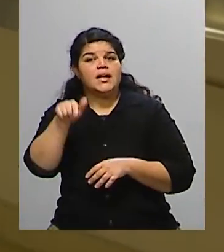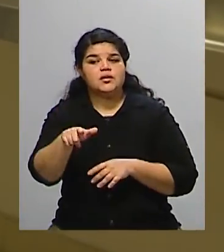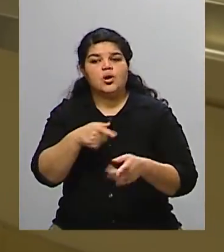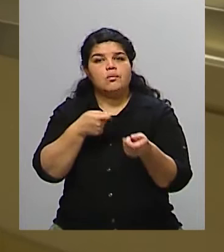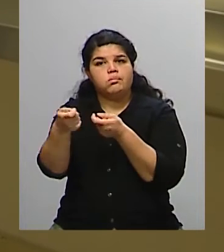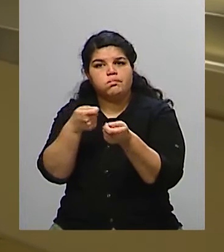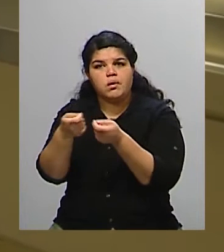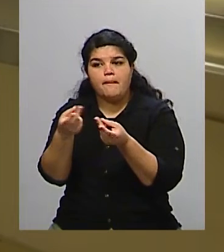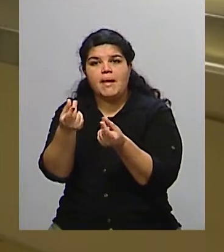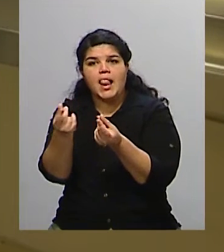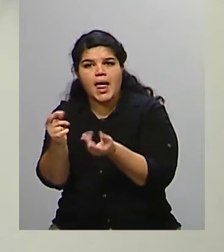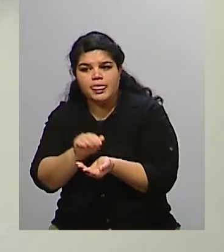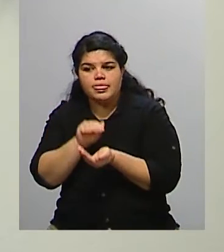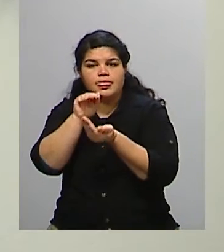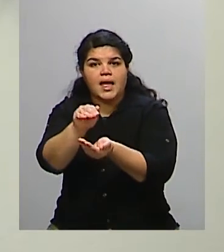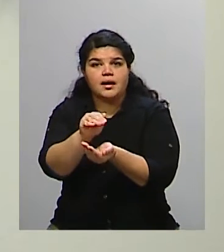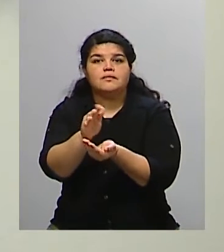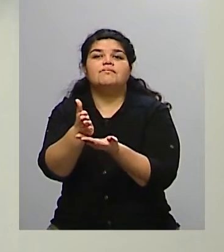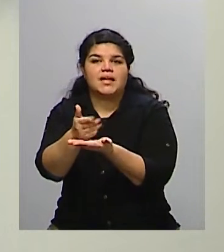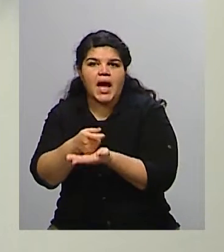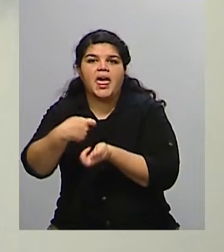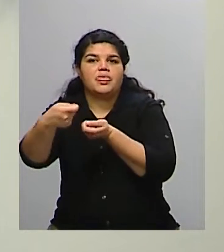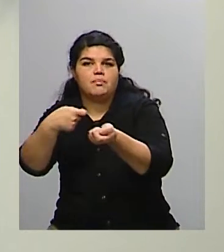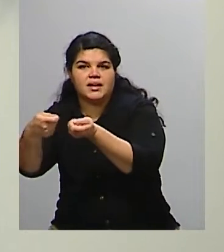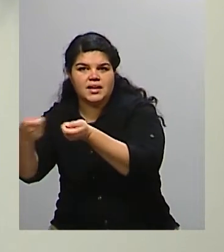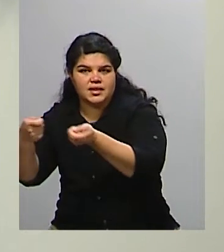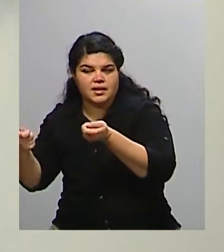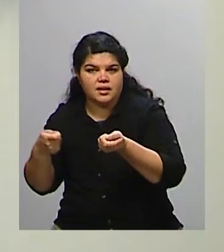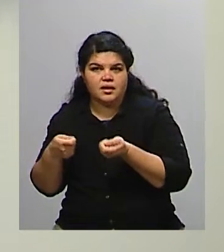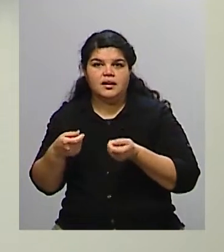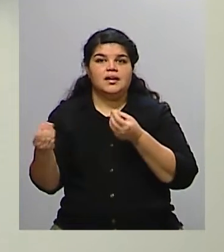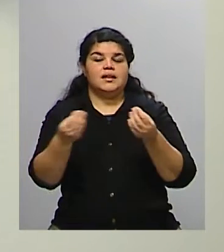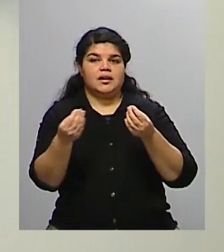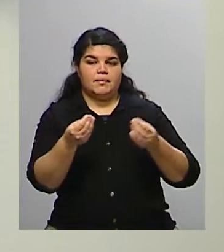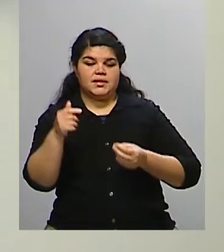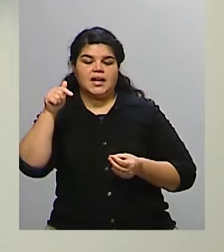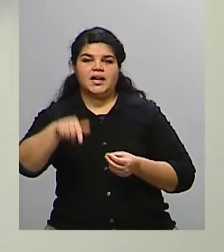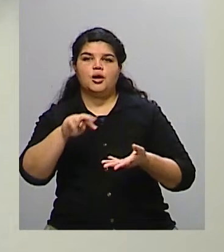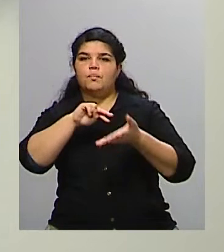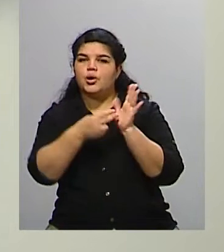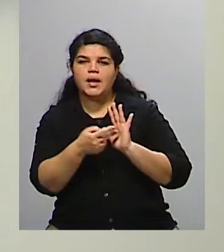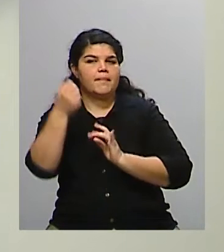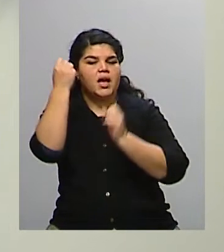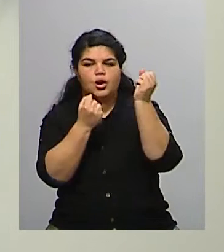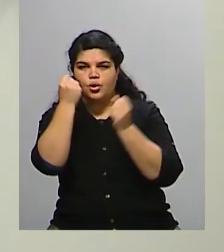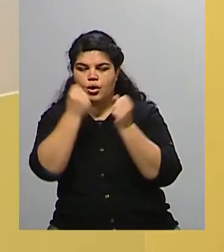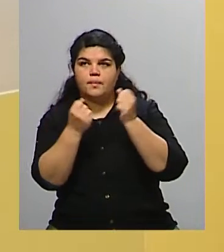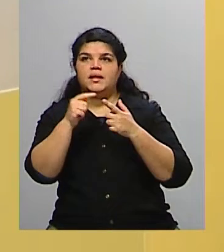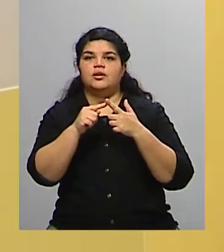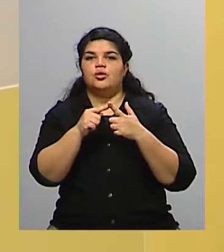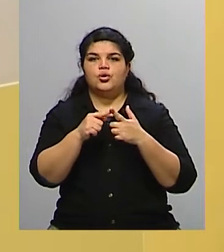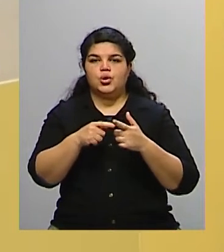disponibles que les pertenecen a todos. Y este es una gran complejidad, porque en situaciones económicas, de crisis económica, de pérdida del salario